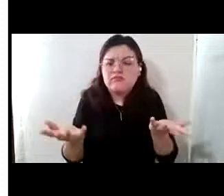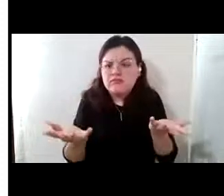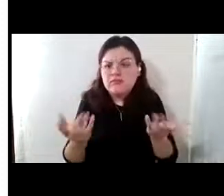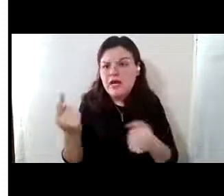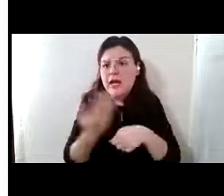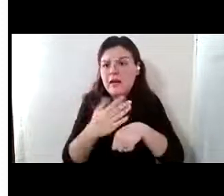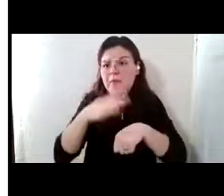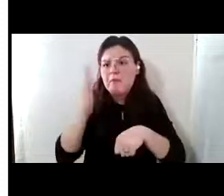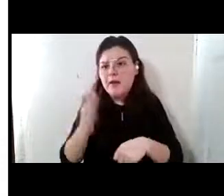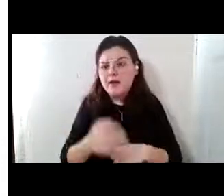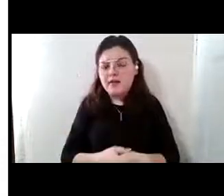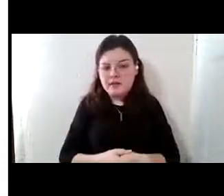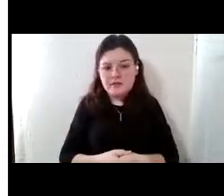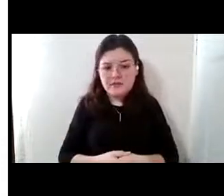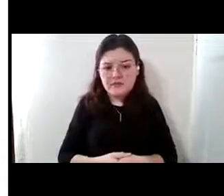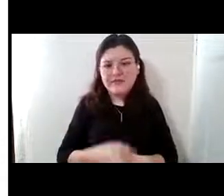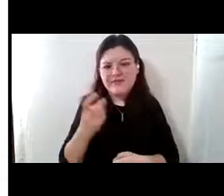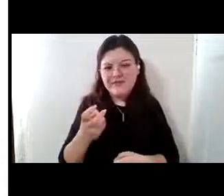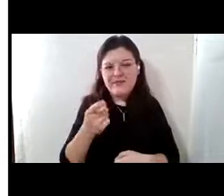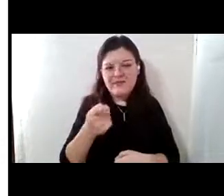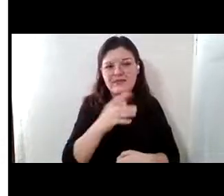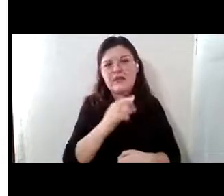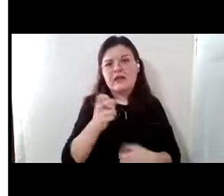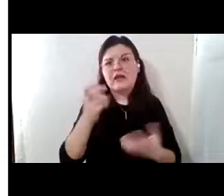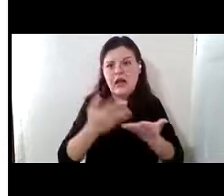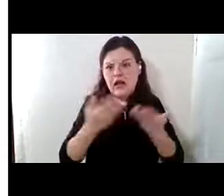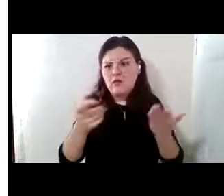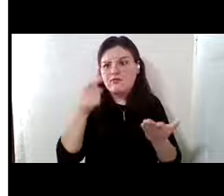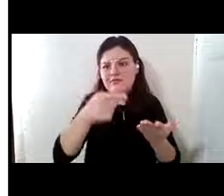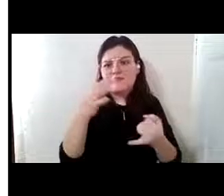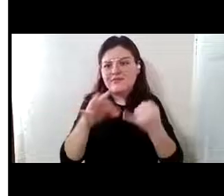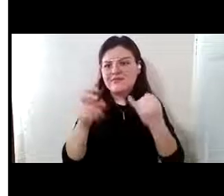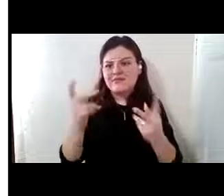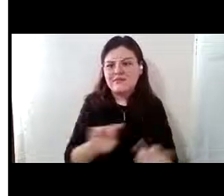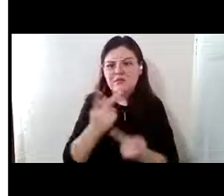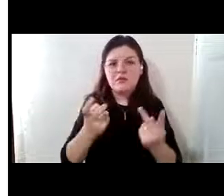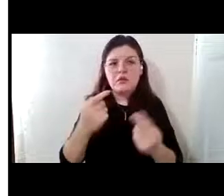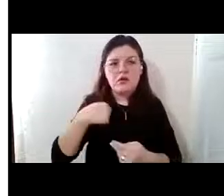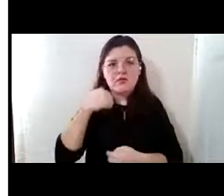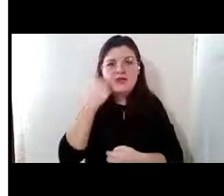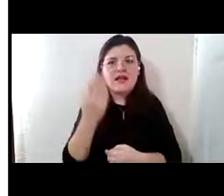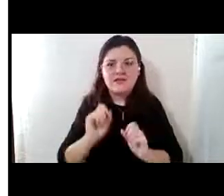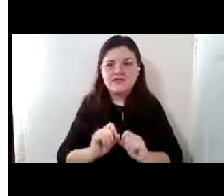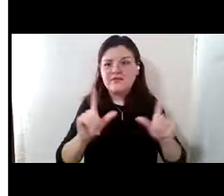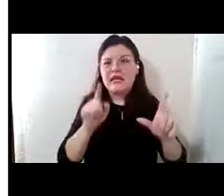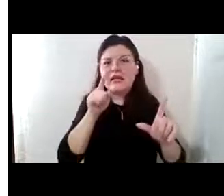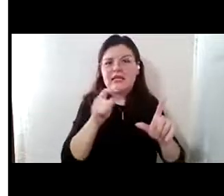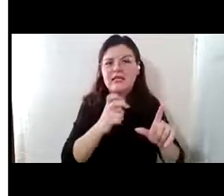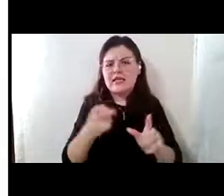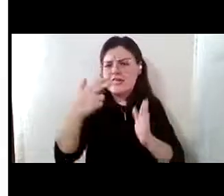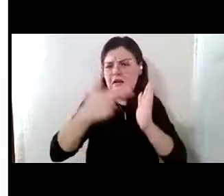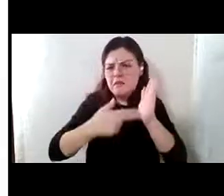se puede hacer? Entonces, cayendo en esta pregunta, a mí me gustaría poder compartir con ustedes una estrategia